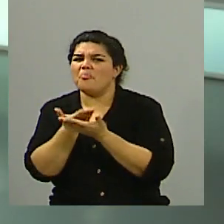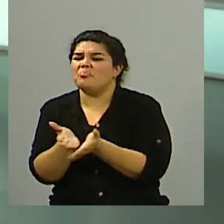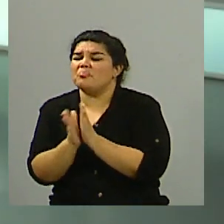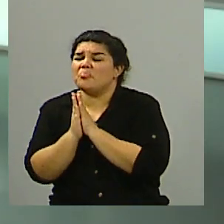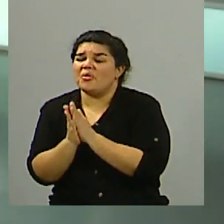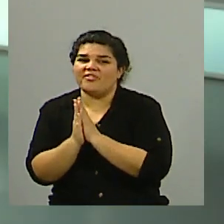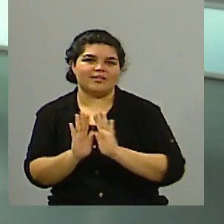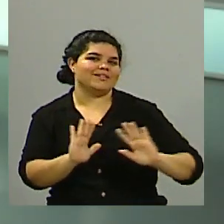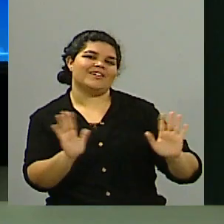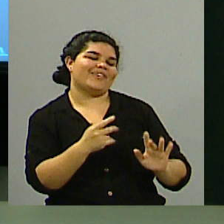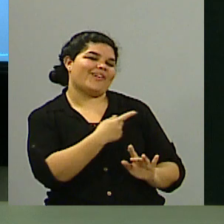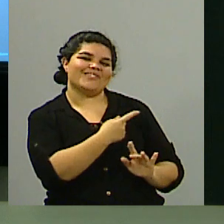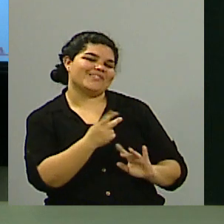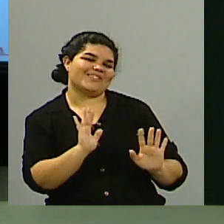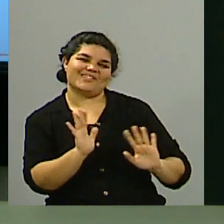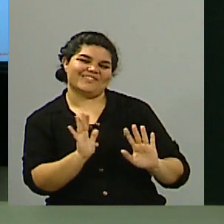No, tranquilo, no nos peleamos. Nosotros no nos peleamos.